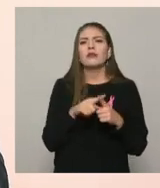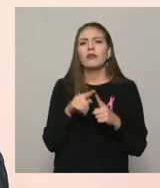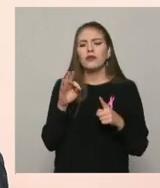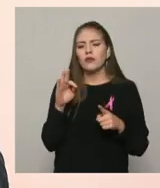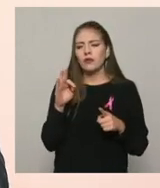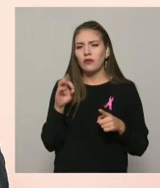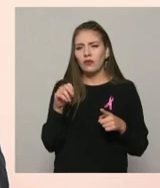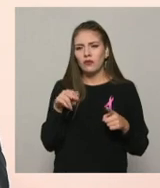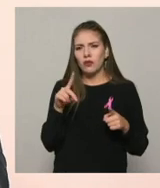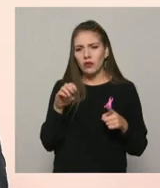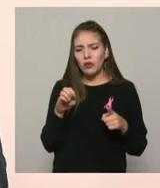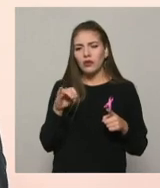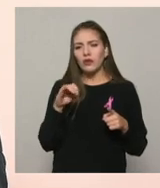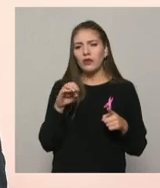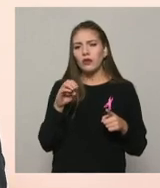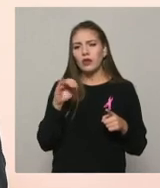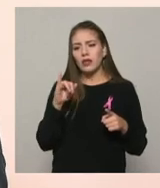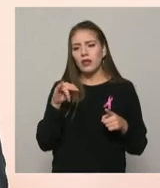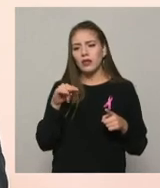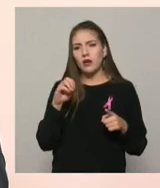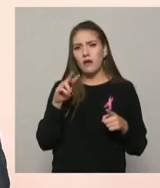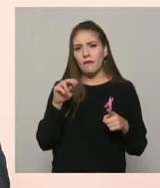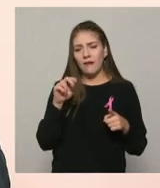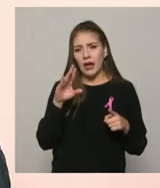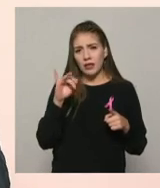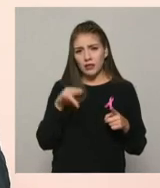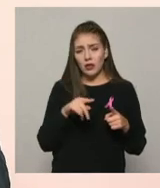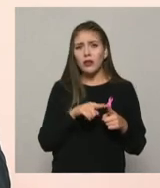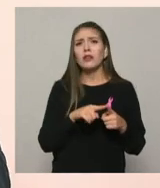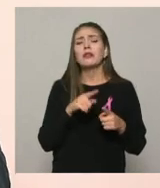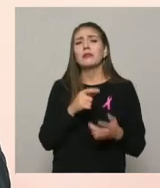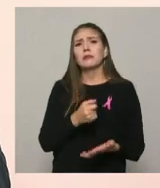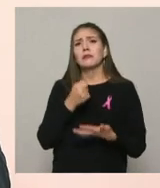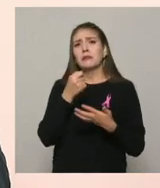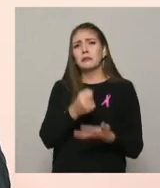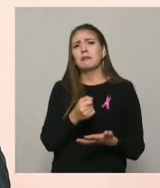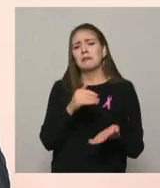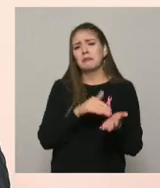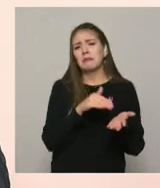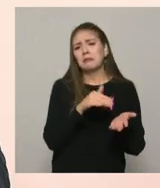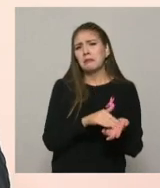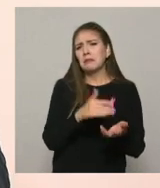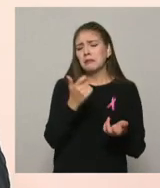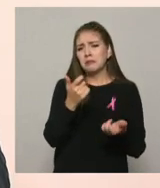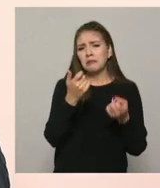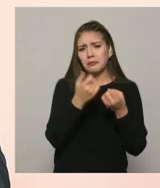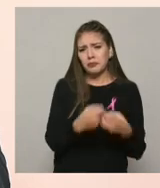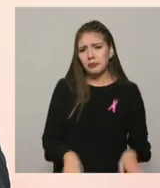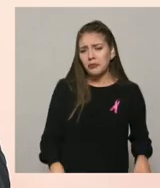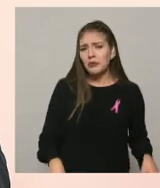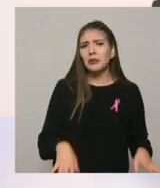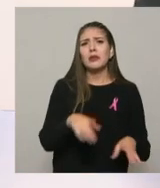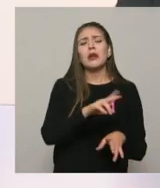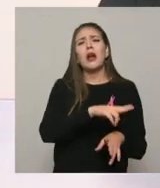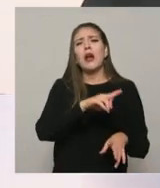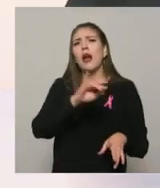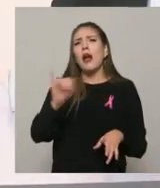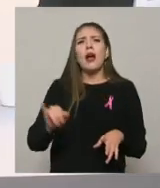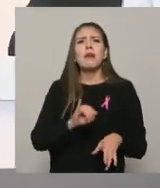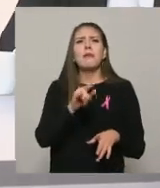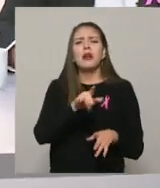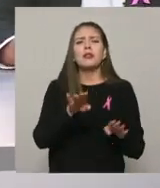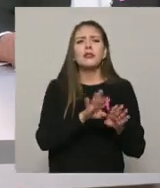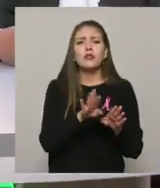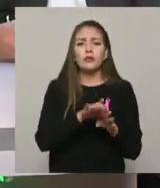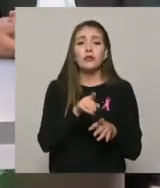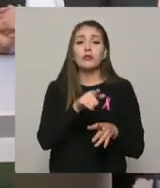Innovación, en el que se le entregaban a fondo perdido varios millones de pesos a las empresas y nunca se estableció una cláusula de retorno o